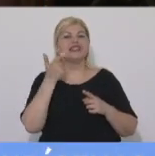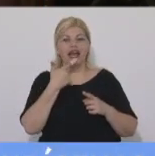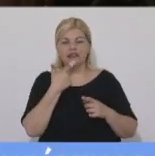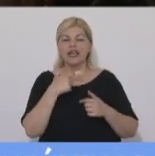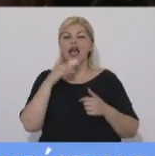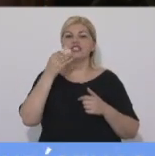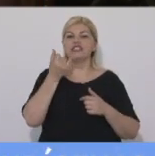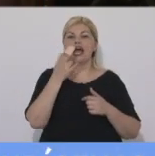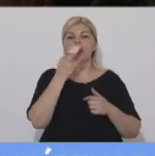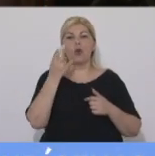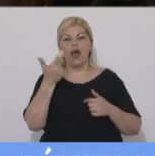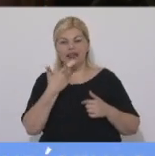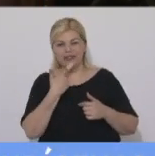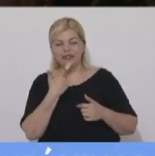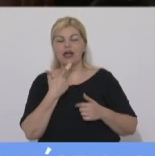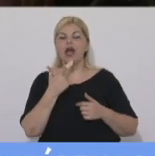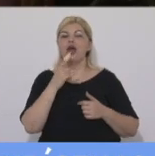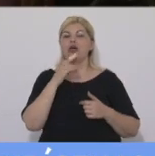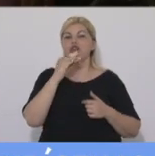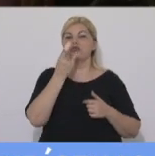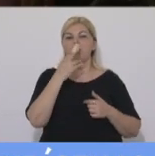Mapuche, Tehuelche, Chorote, Churupí.